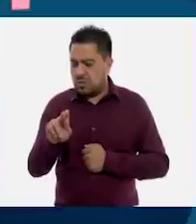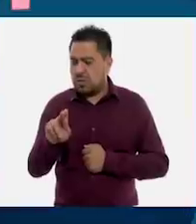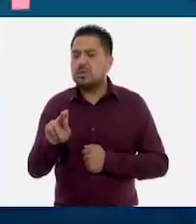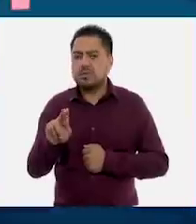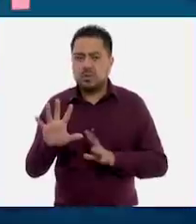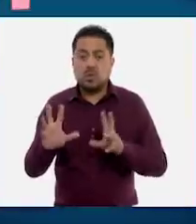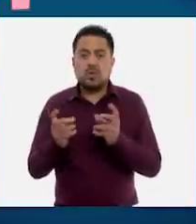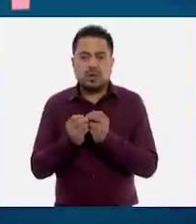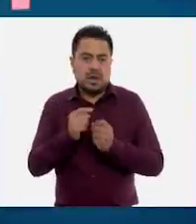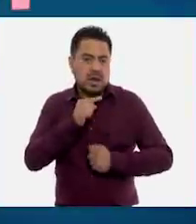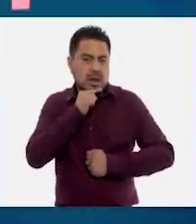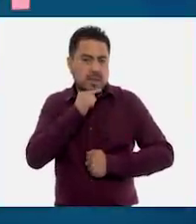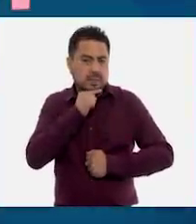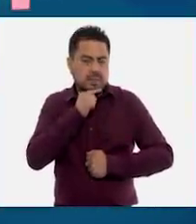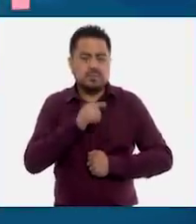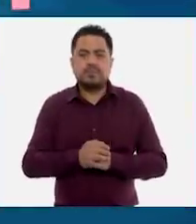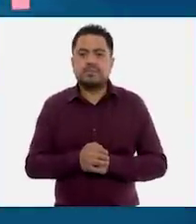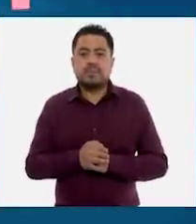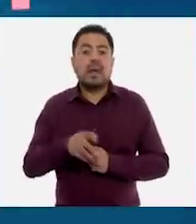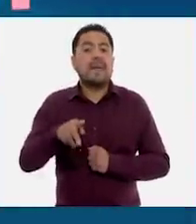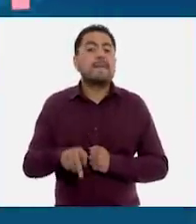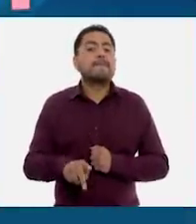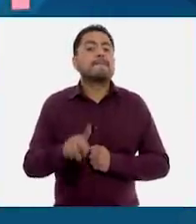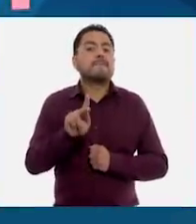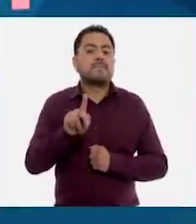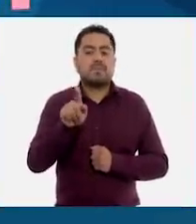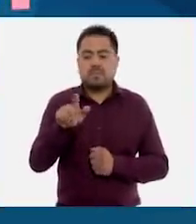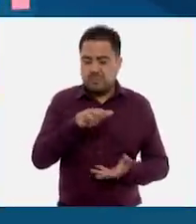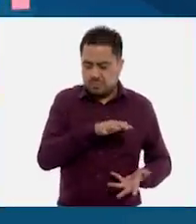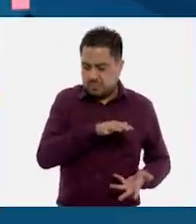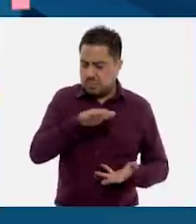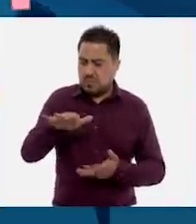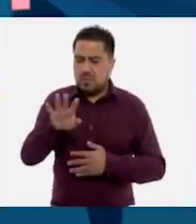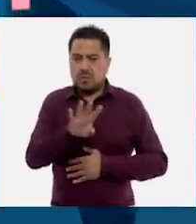480 lápices. Ajá. Pero a ella le entregaron